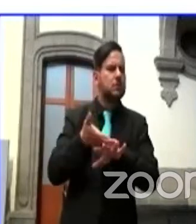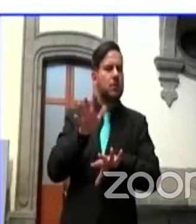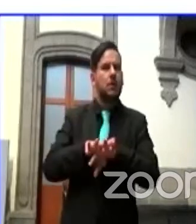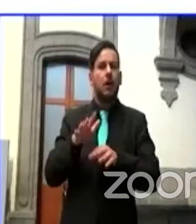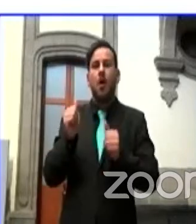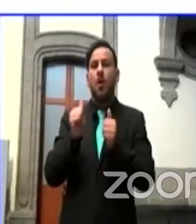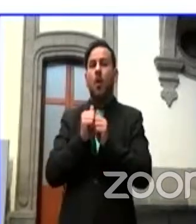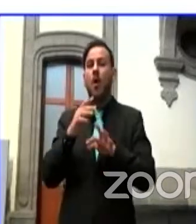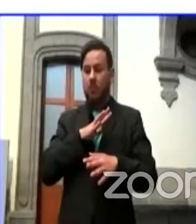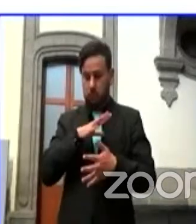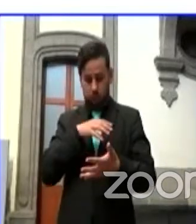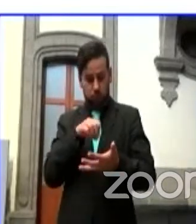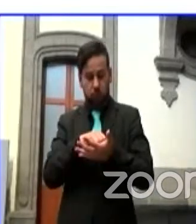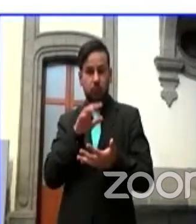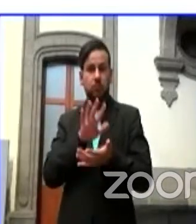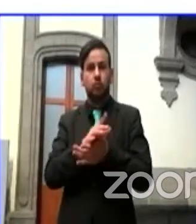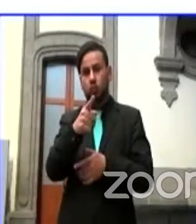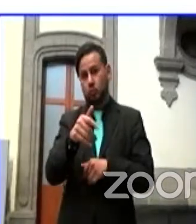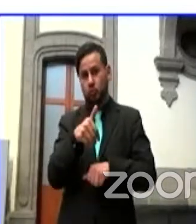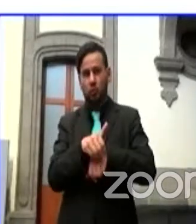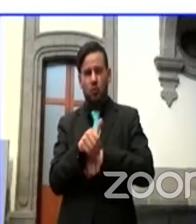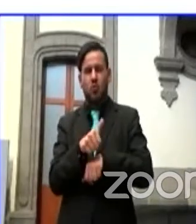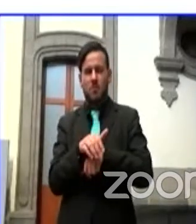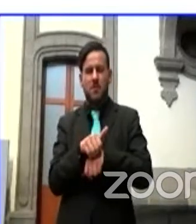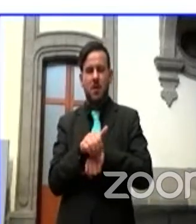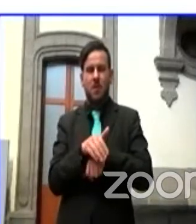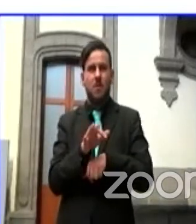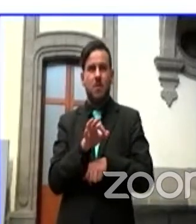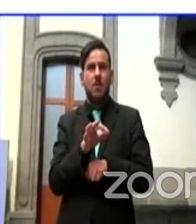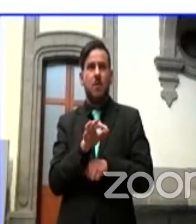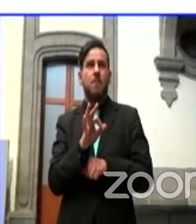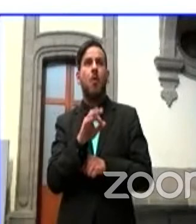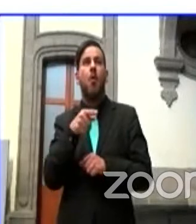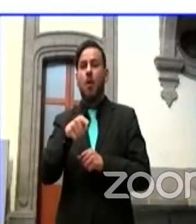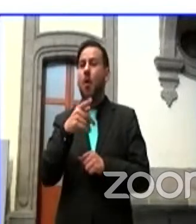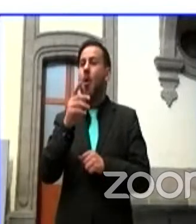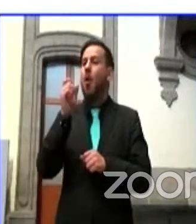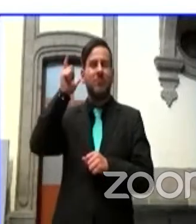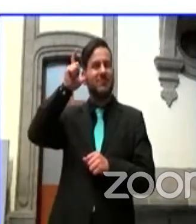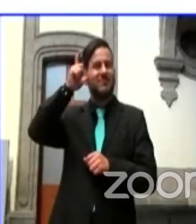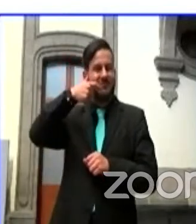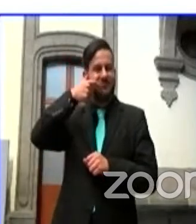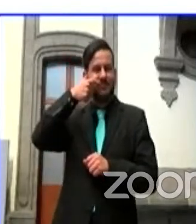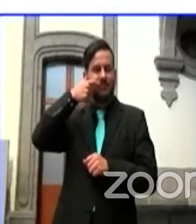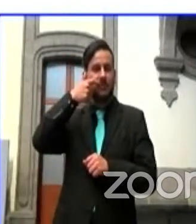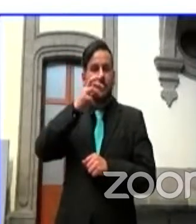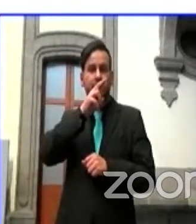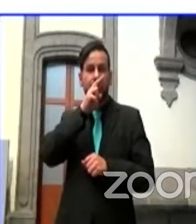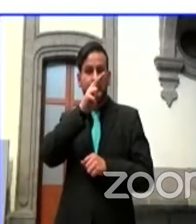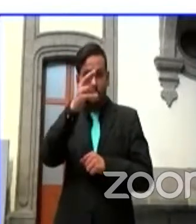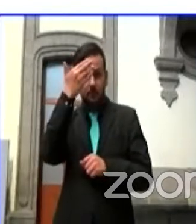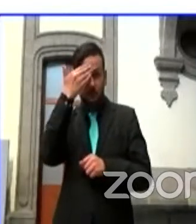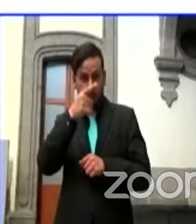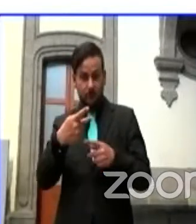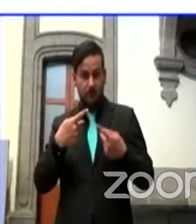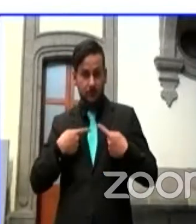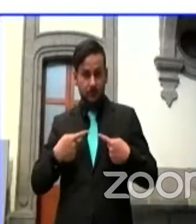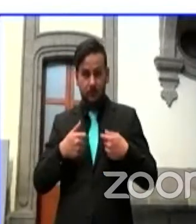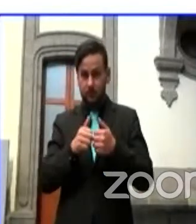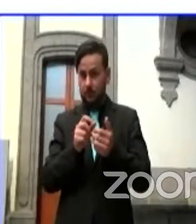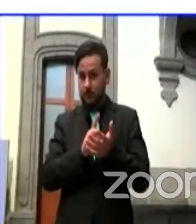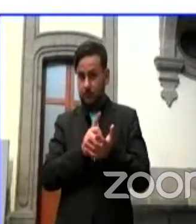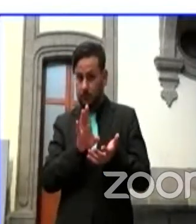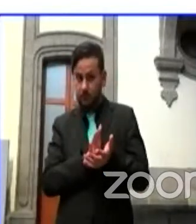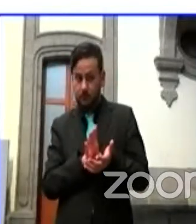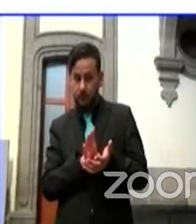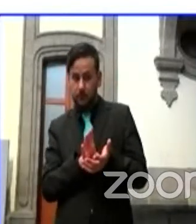de registrar su número telefónico, el operador, la operadora que contesta al saber que es una persona con